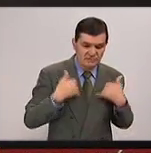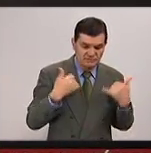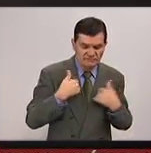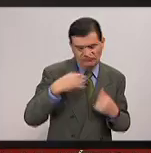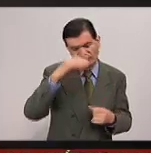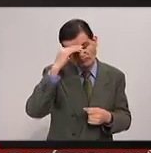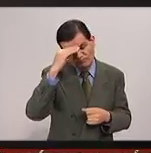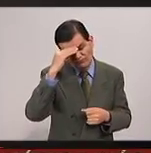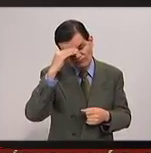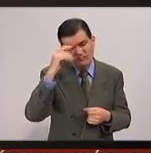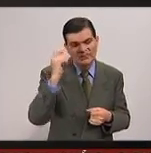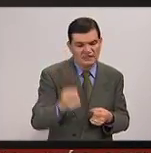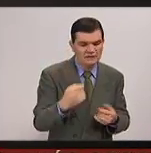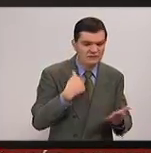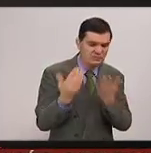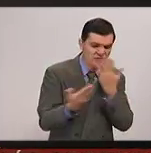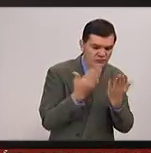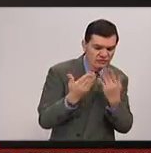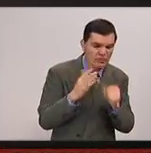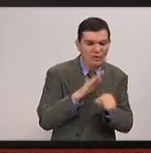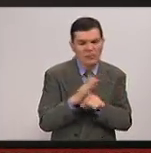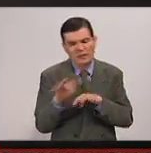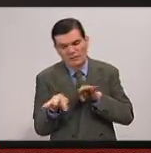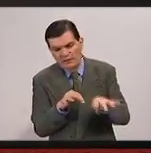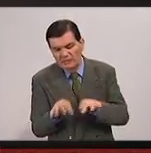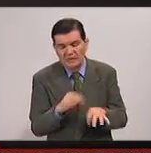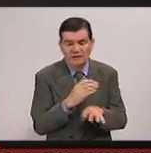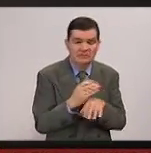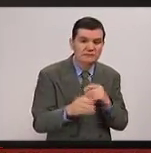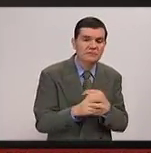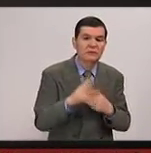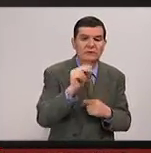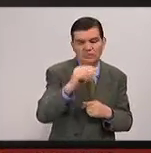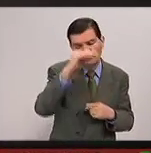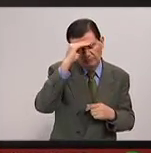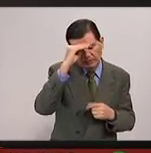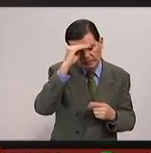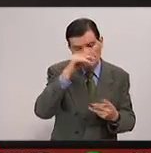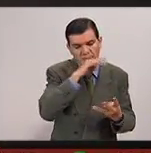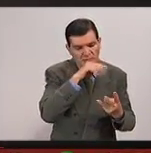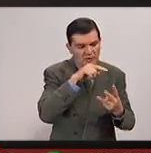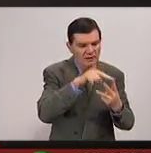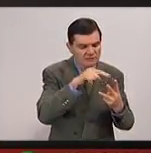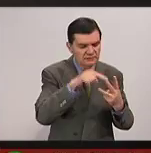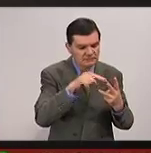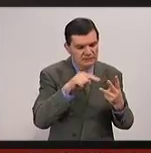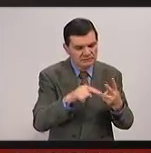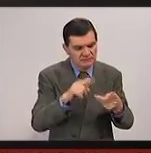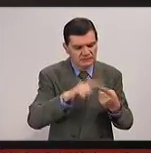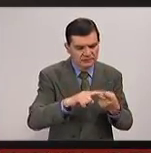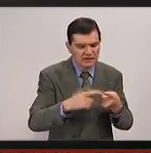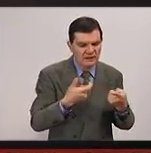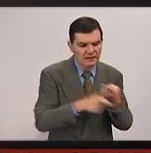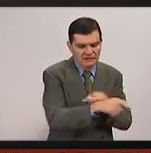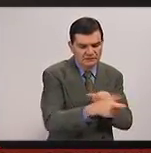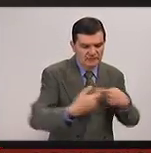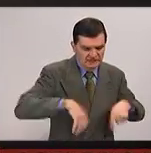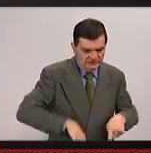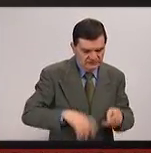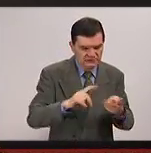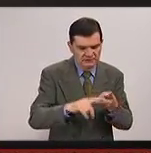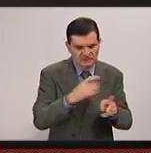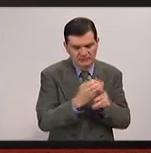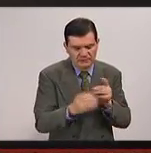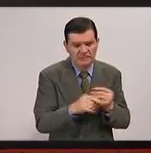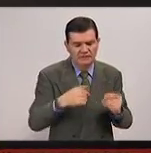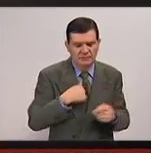estar pensando en qué voy a estudiar, dónde voy a trabajar y no estar preocupados por problemas como la corrupción. Lo que